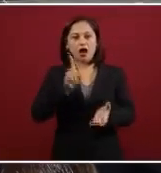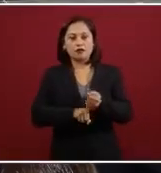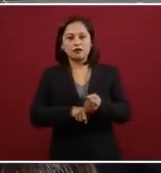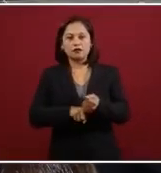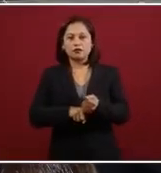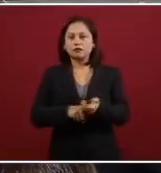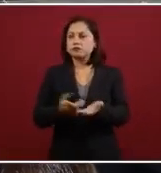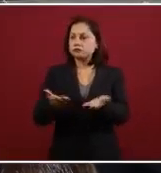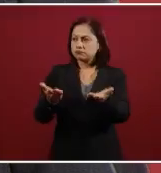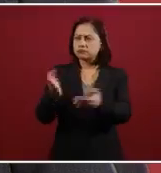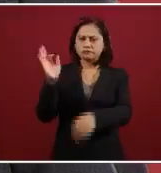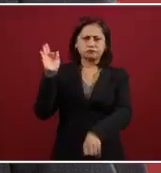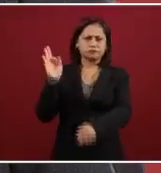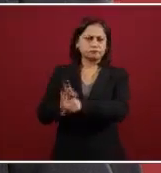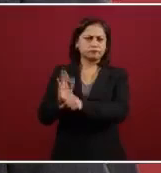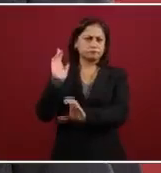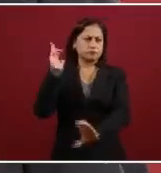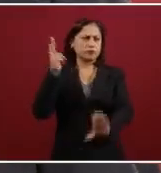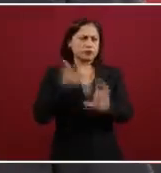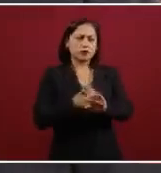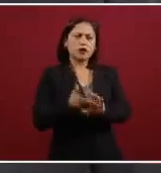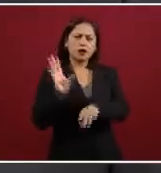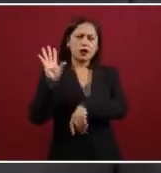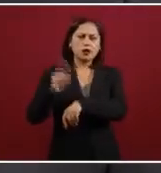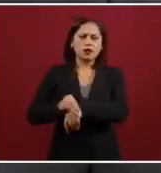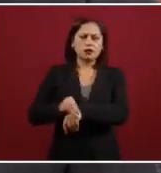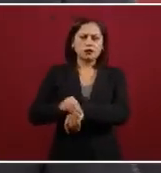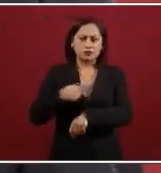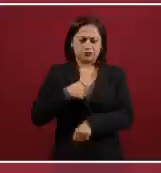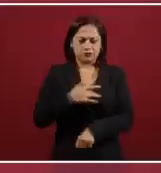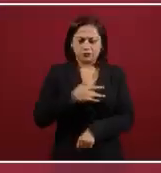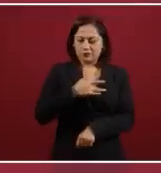asilo. Es un timbre de orgullo.